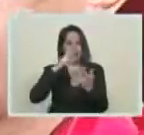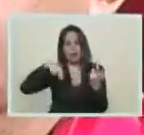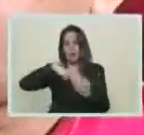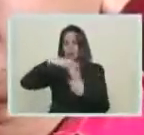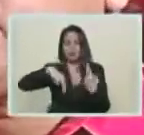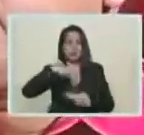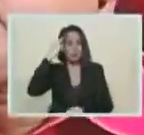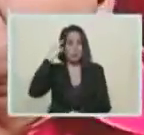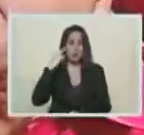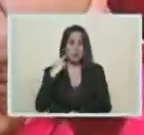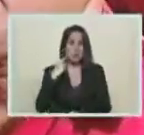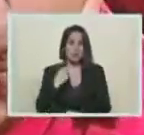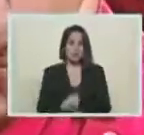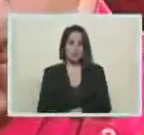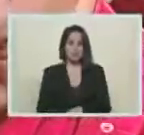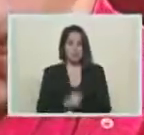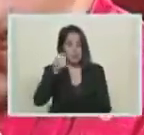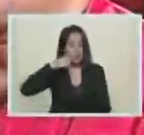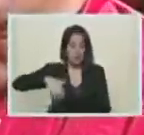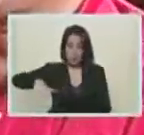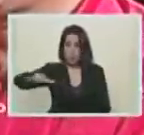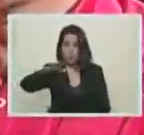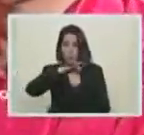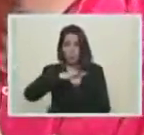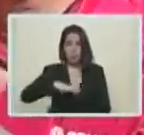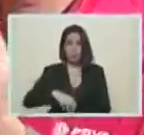Chávez y a su pueblo.